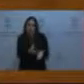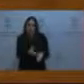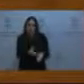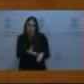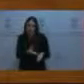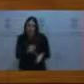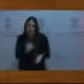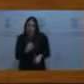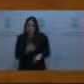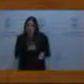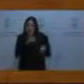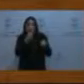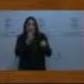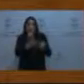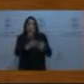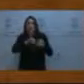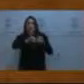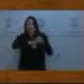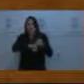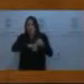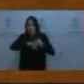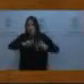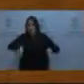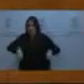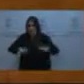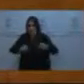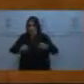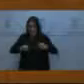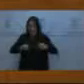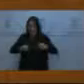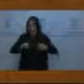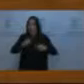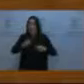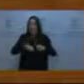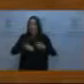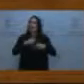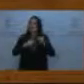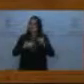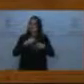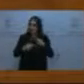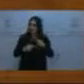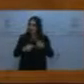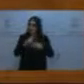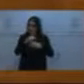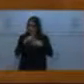yo le hablaba de un matrimonio avilesino, hablábamos de esas familias